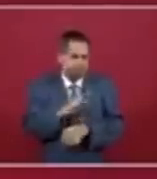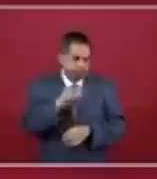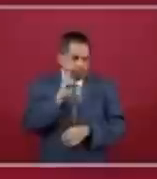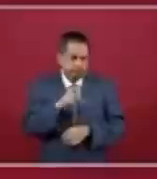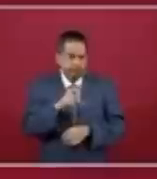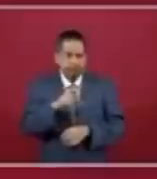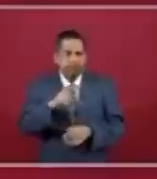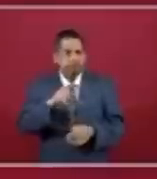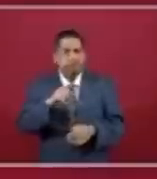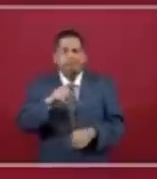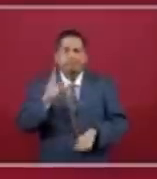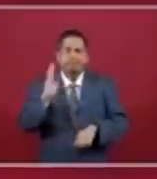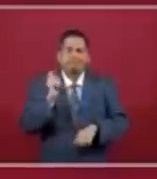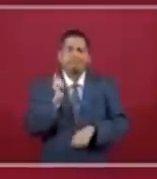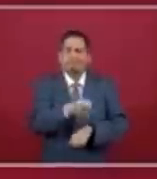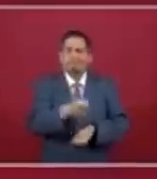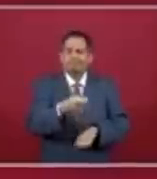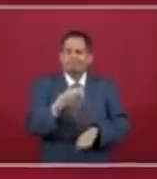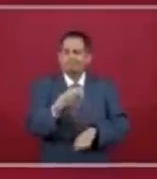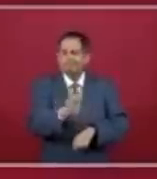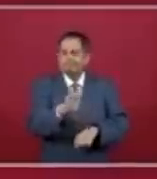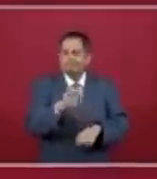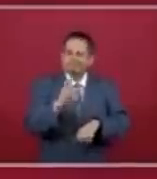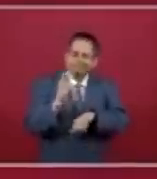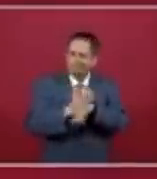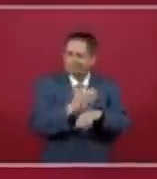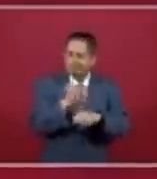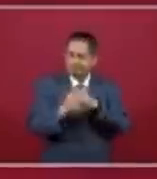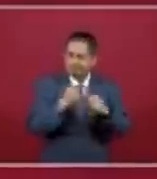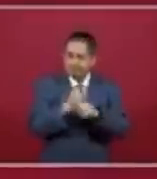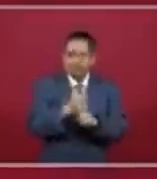reducir penas y